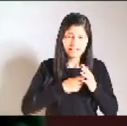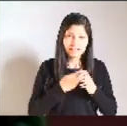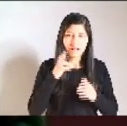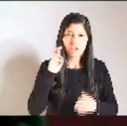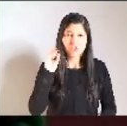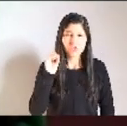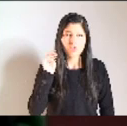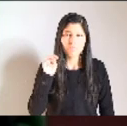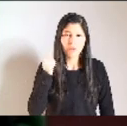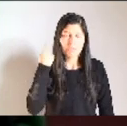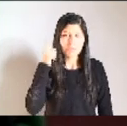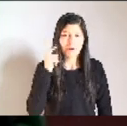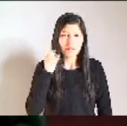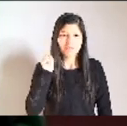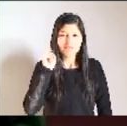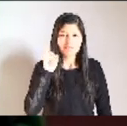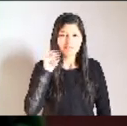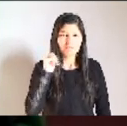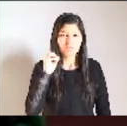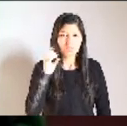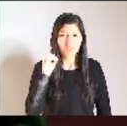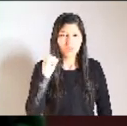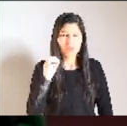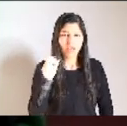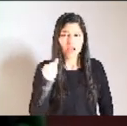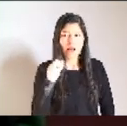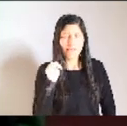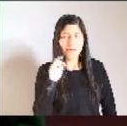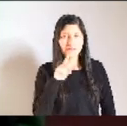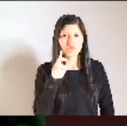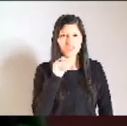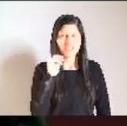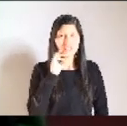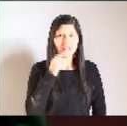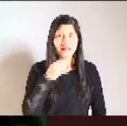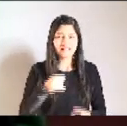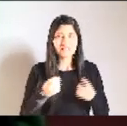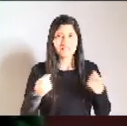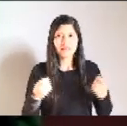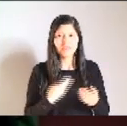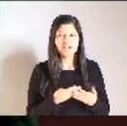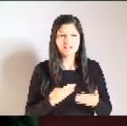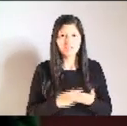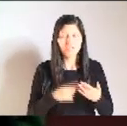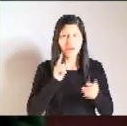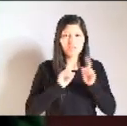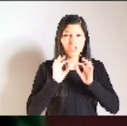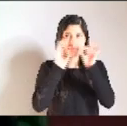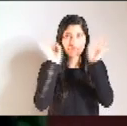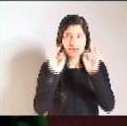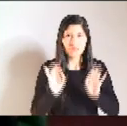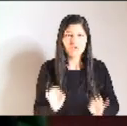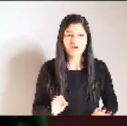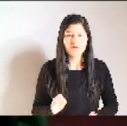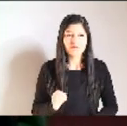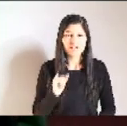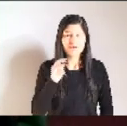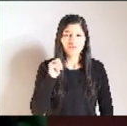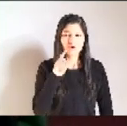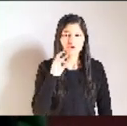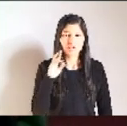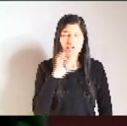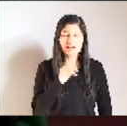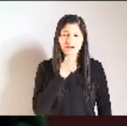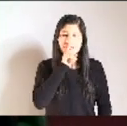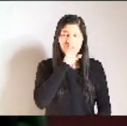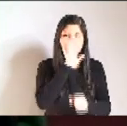Roma al Sínodo por la Amazonía, grandes acontecimientos que de un modo u otro nos involucra y